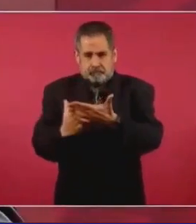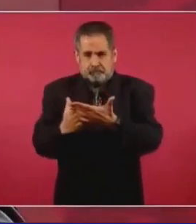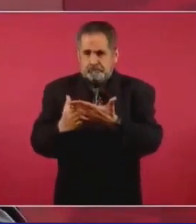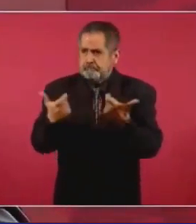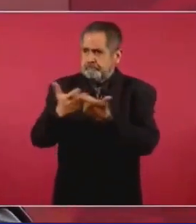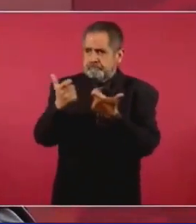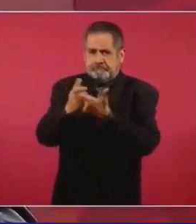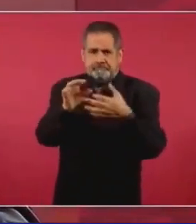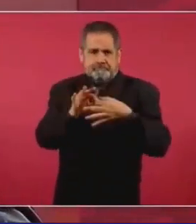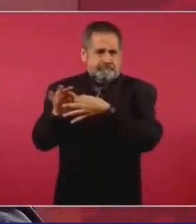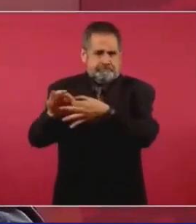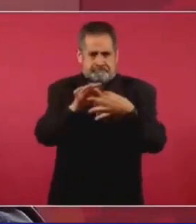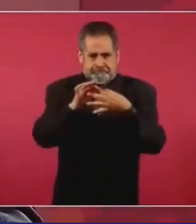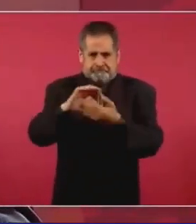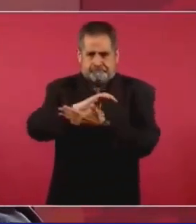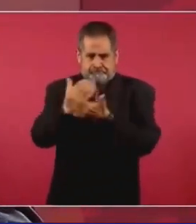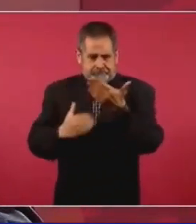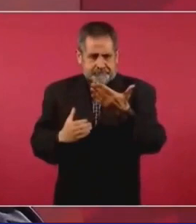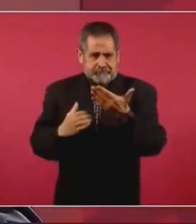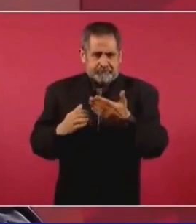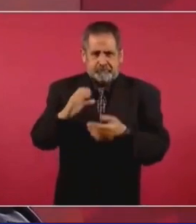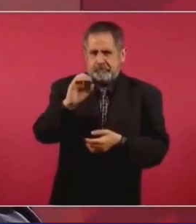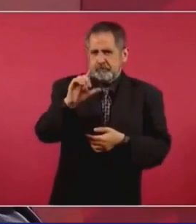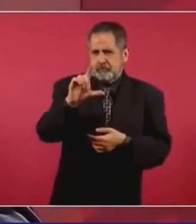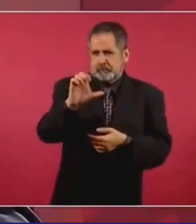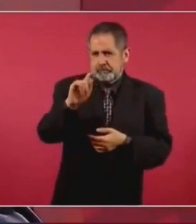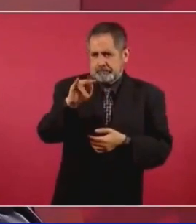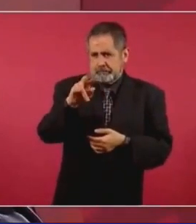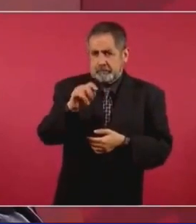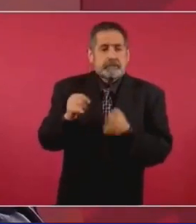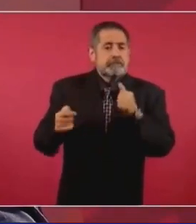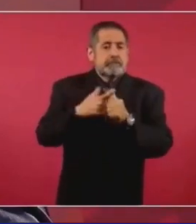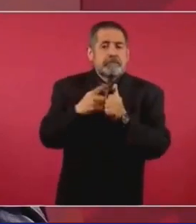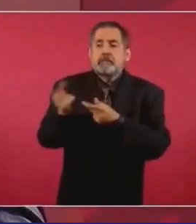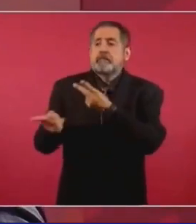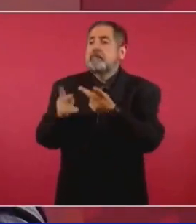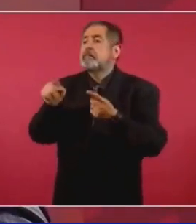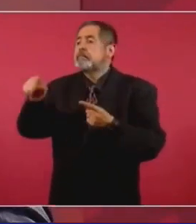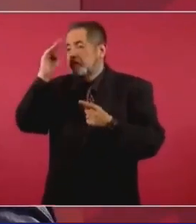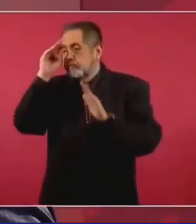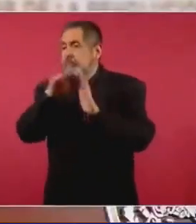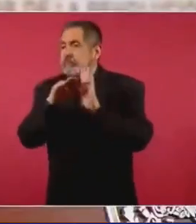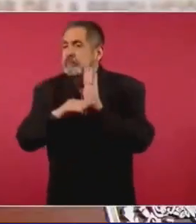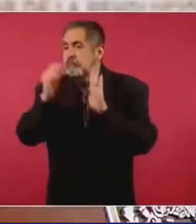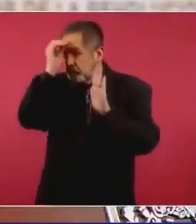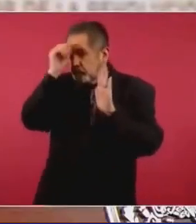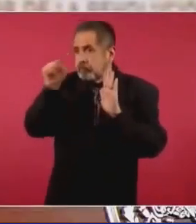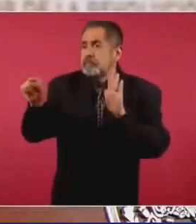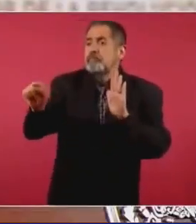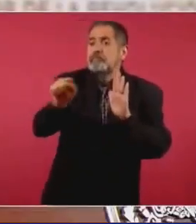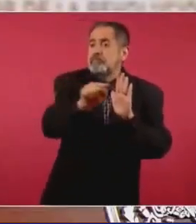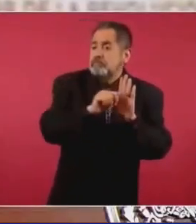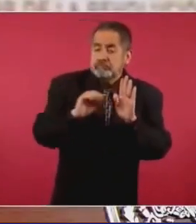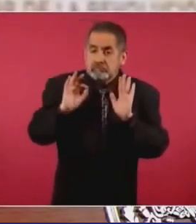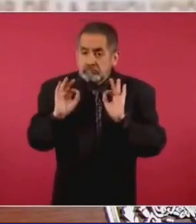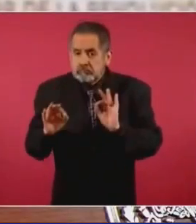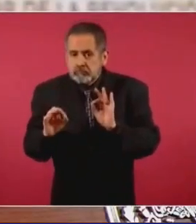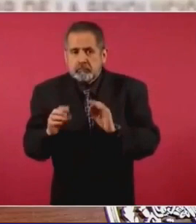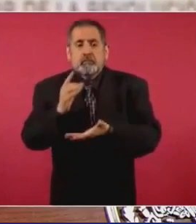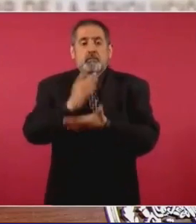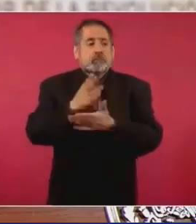colectivo se tenga que consultar a los trabajadores, que no sea un asunto nada más de